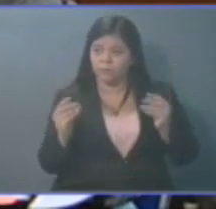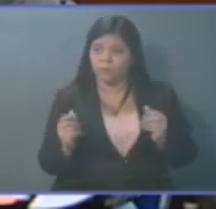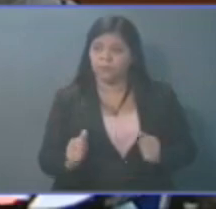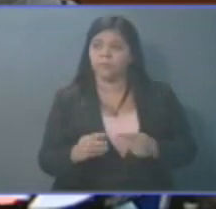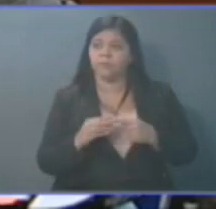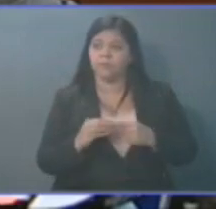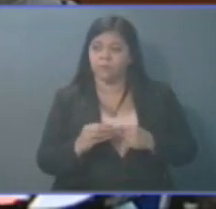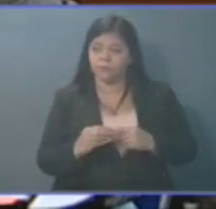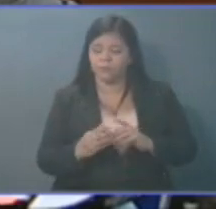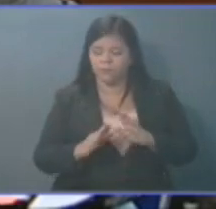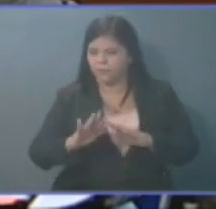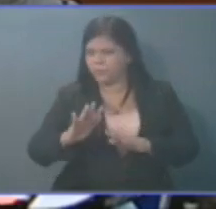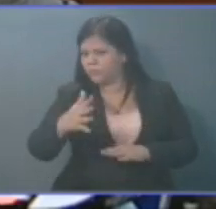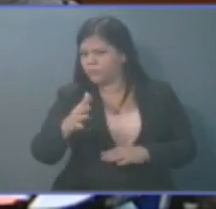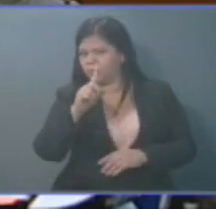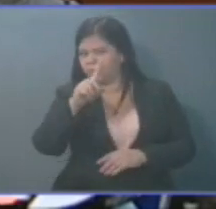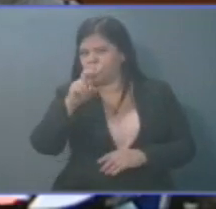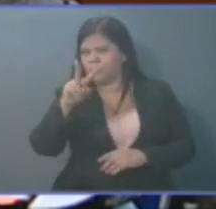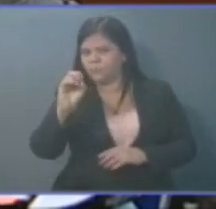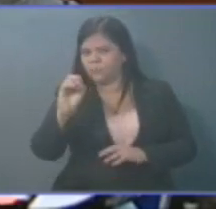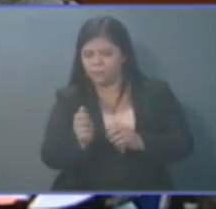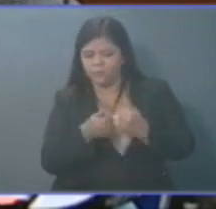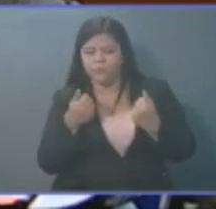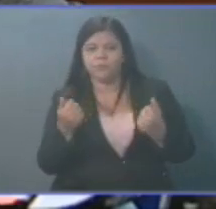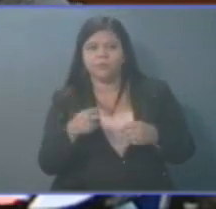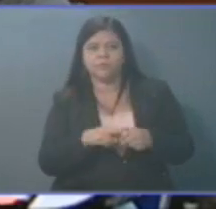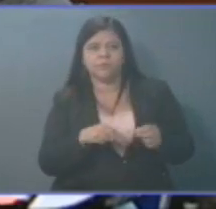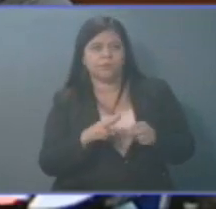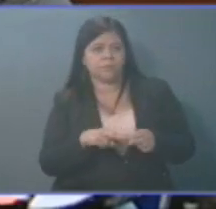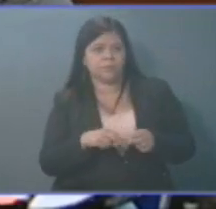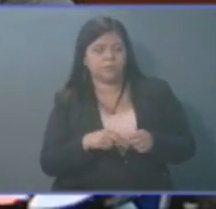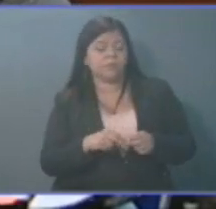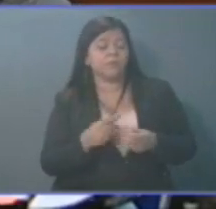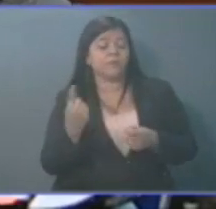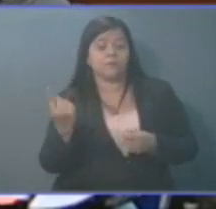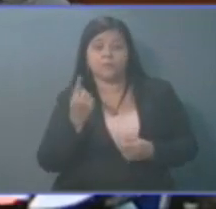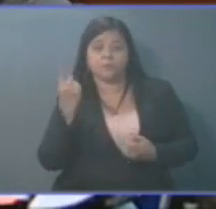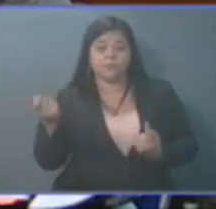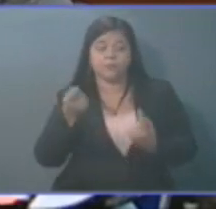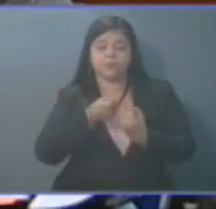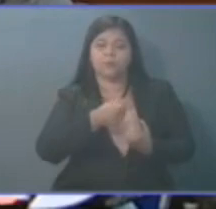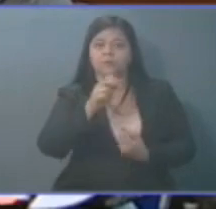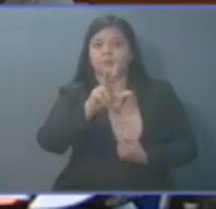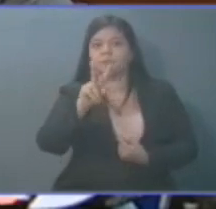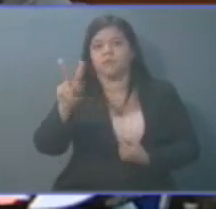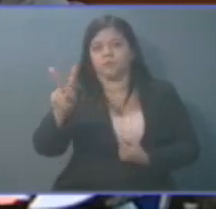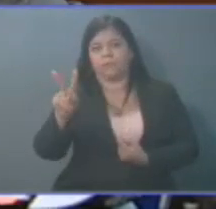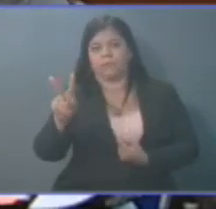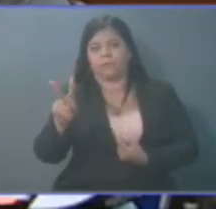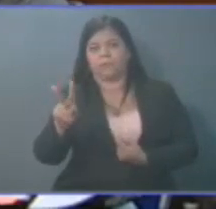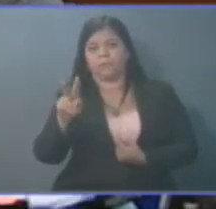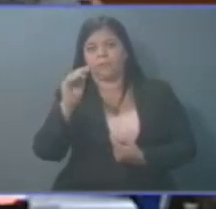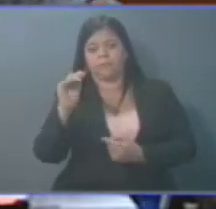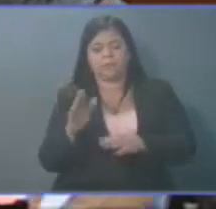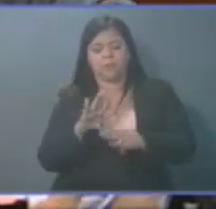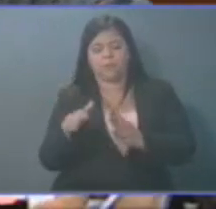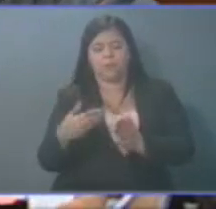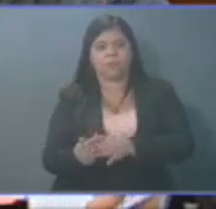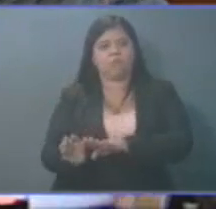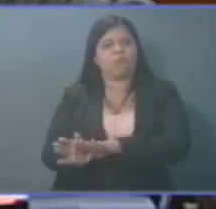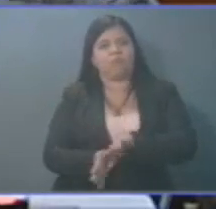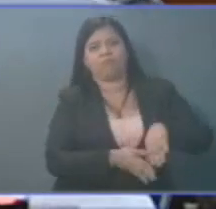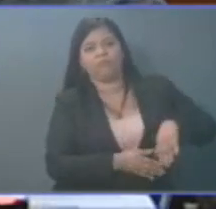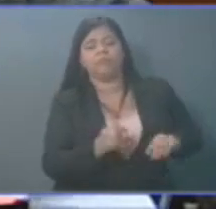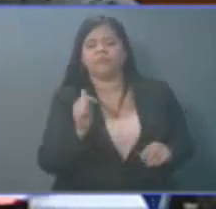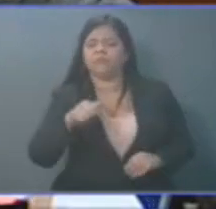especial de más o menos 120 millones, de los cuales solo le dieron 32, los hicieron a un lado. Ahora van